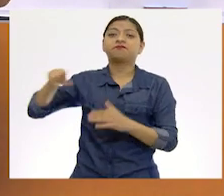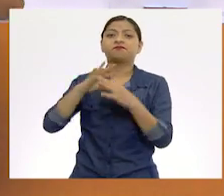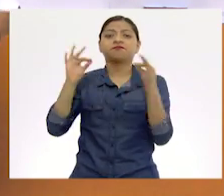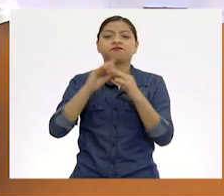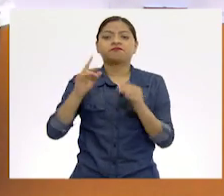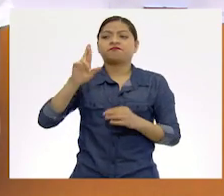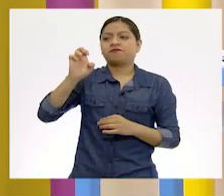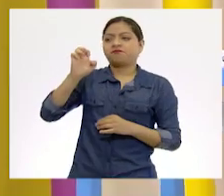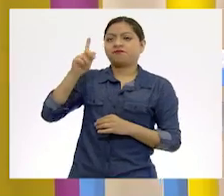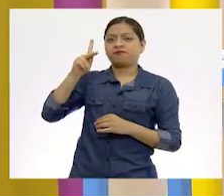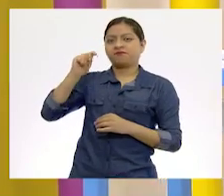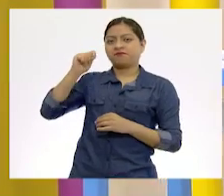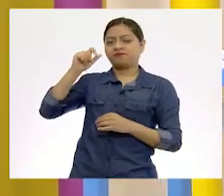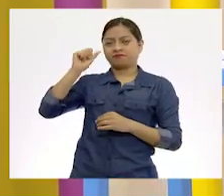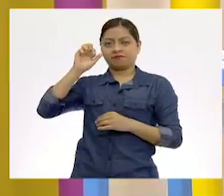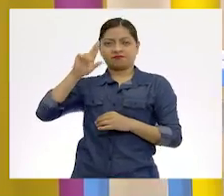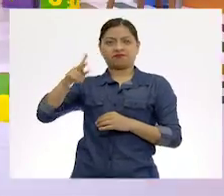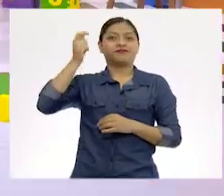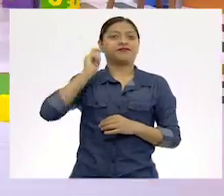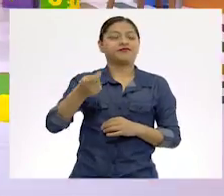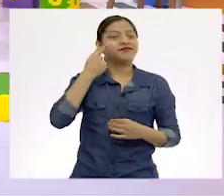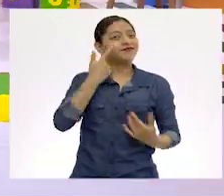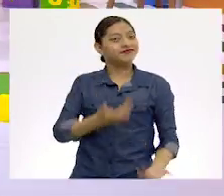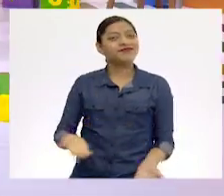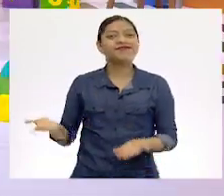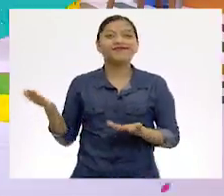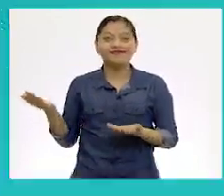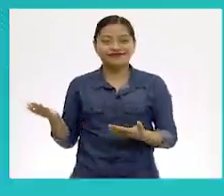sobre reptar. Ah, sí, explíquenos, por favor. Vamos a verla. Muy atento.